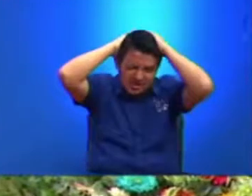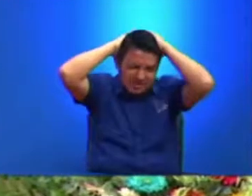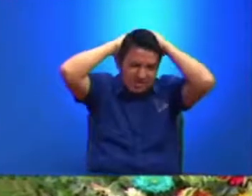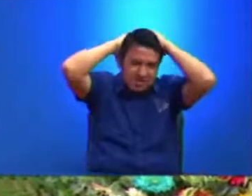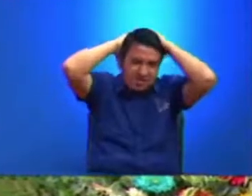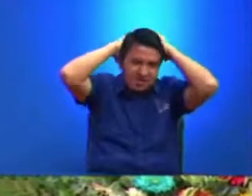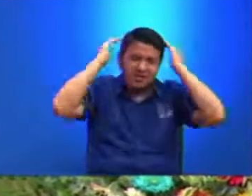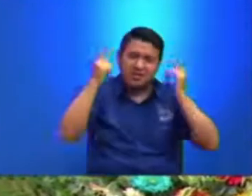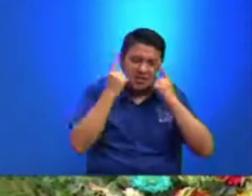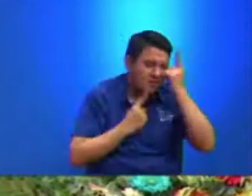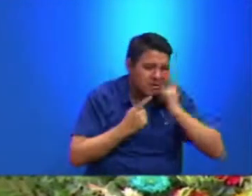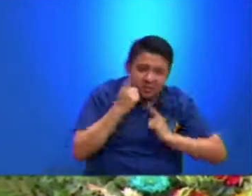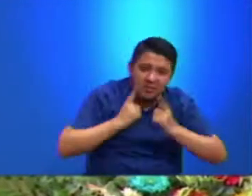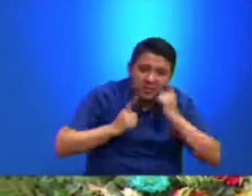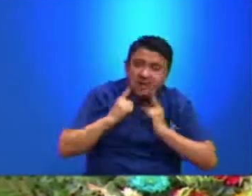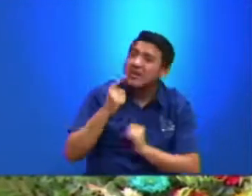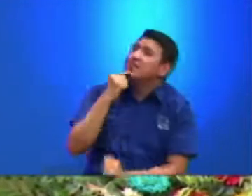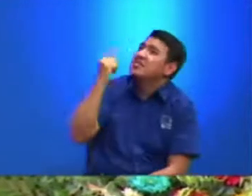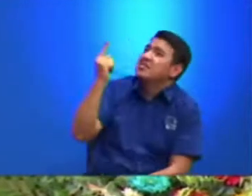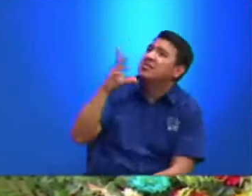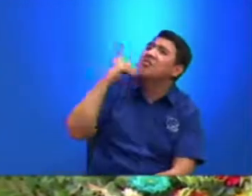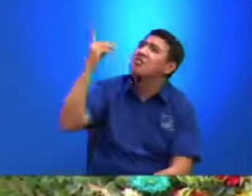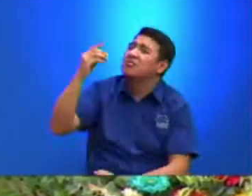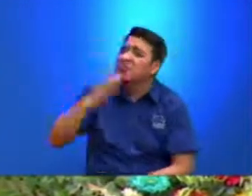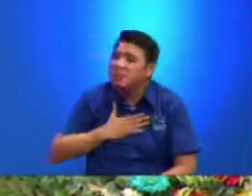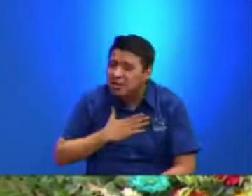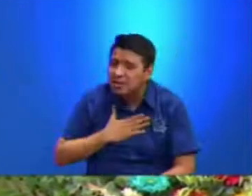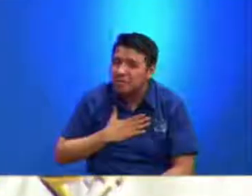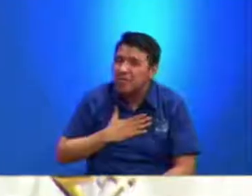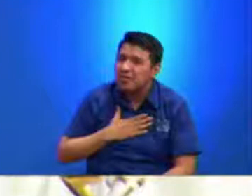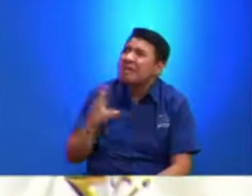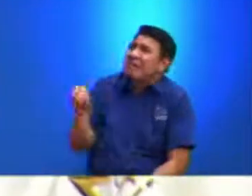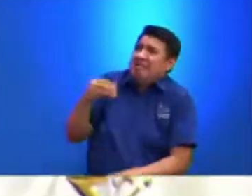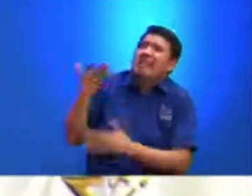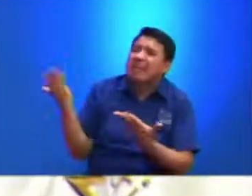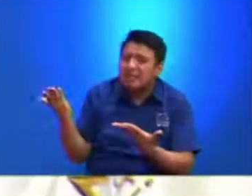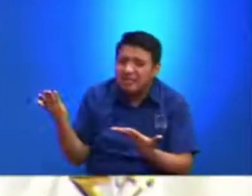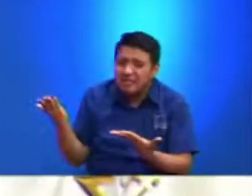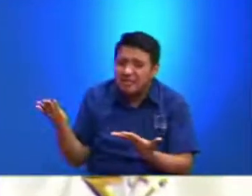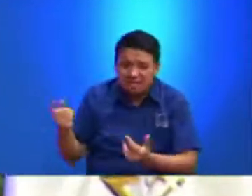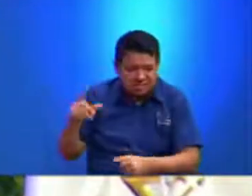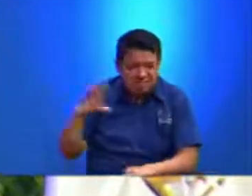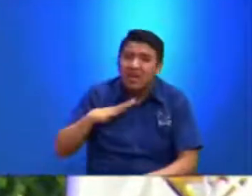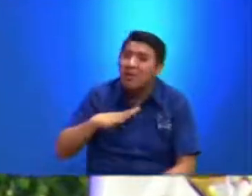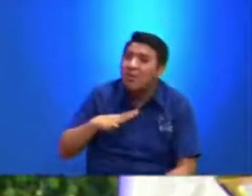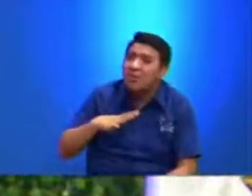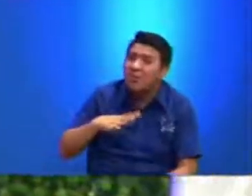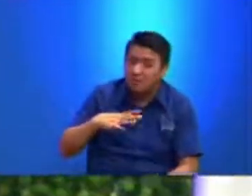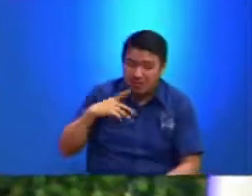y me ponía a llorar y le decía, Dios, Dios mío, pero ¿qué tengo? Si todo está bien,